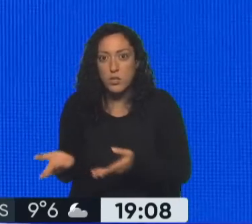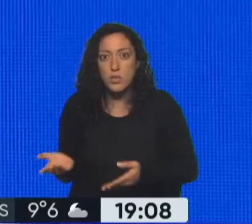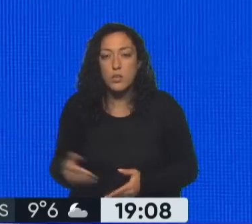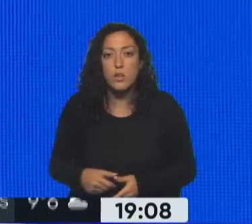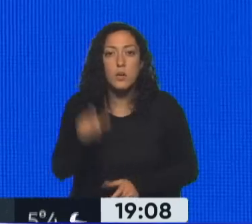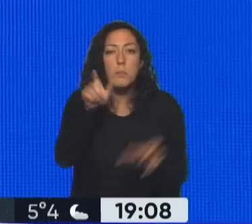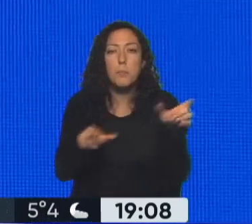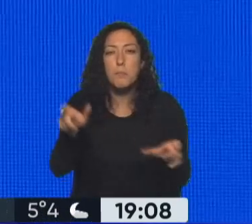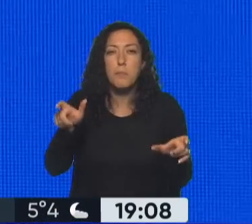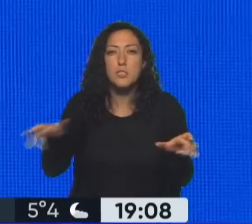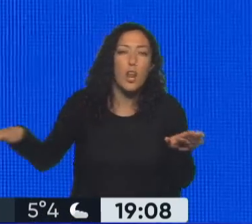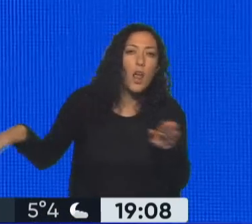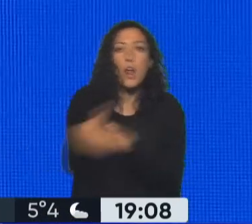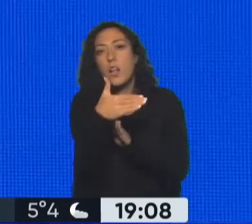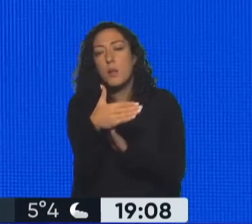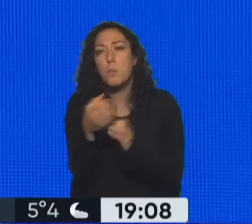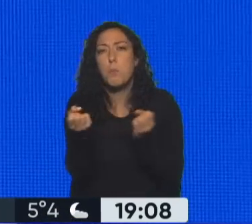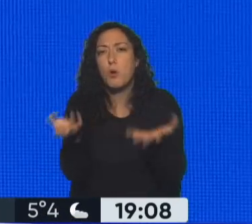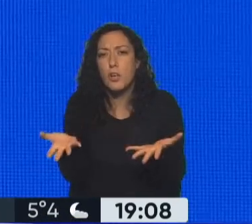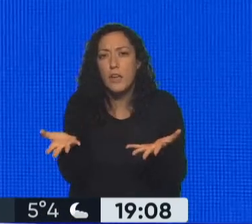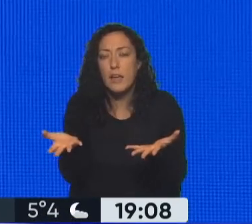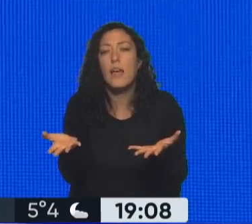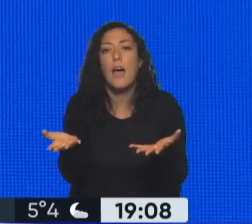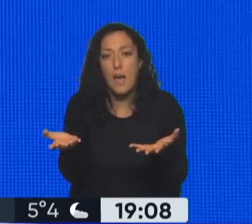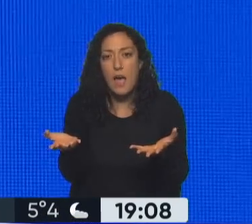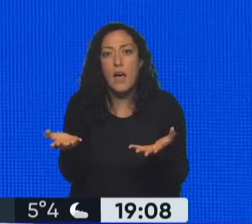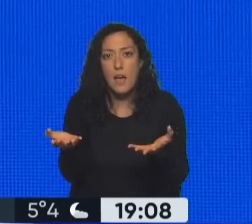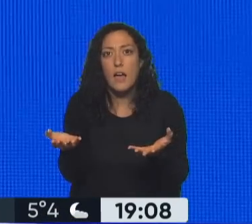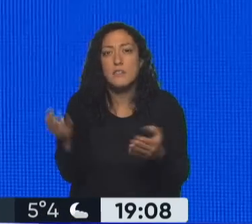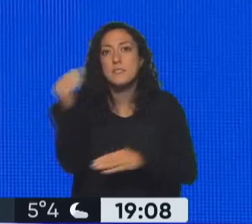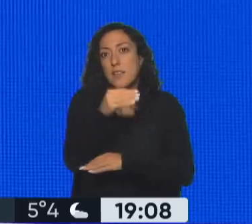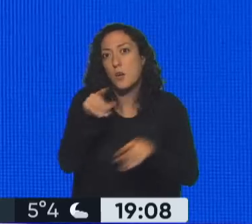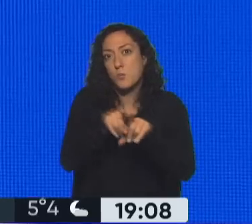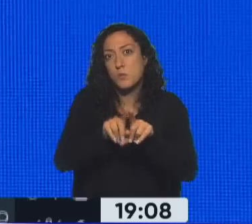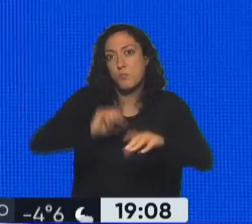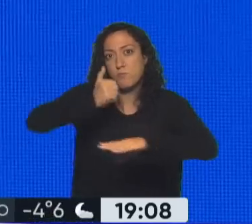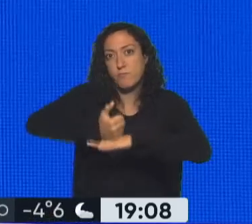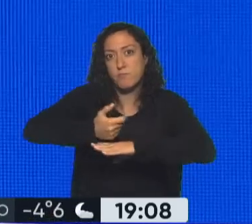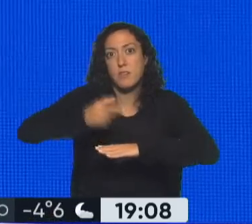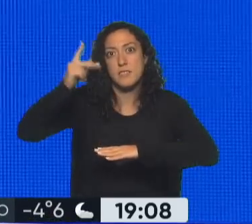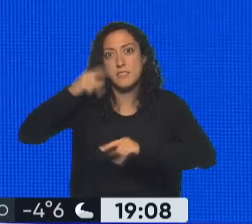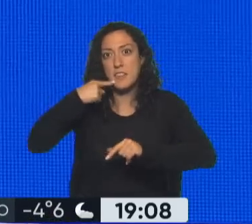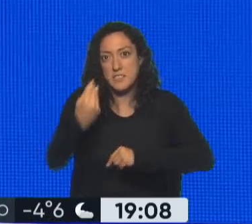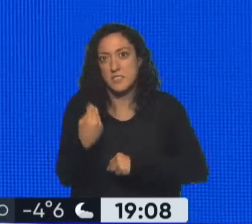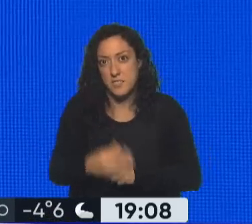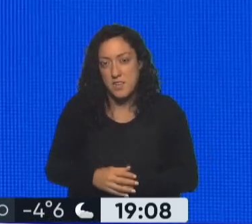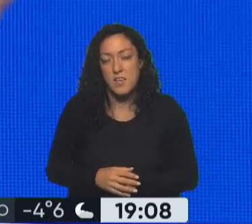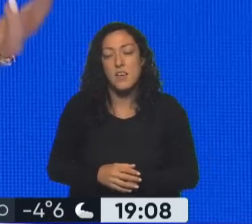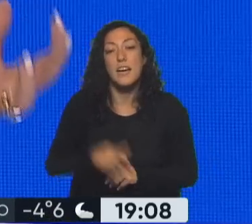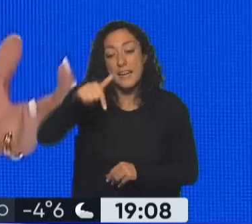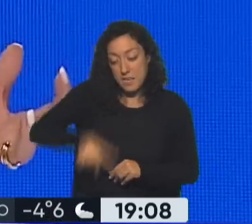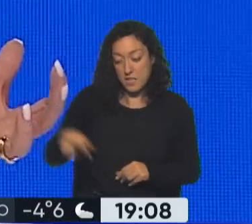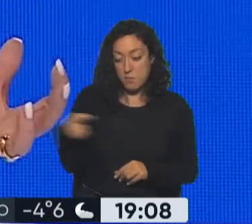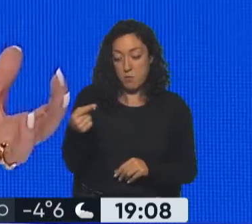se tenían que ir y por qué? Y esto es lo que pasa hoy en el presente. Tenemos que, de repente,